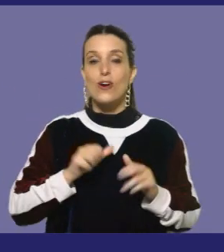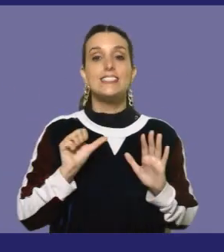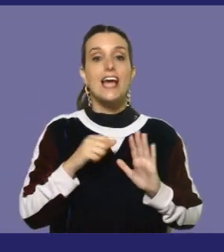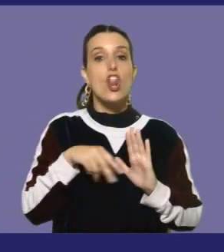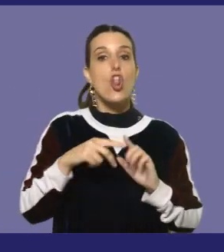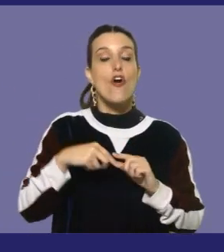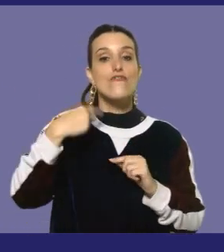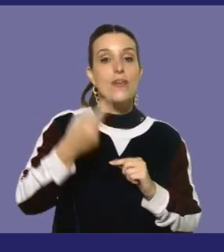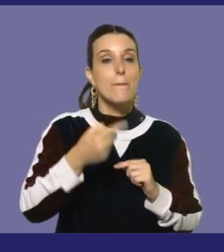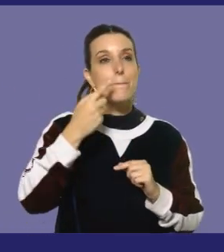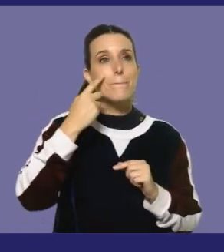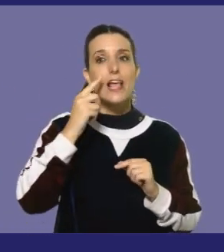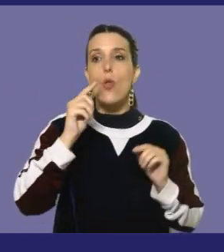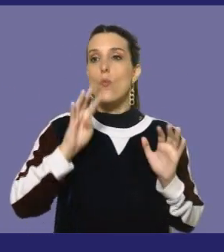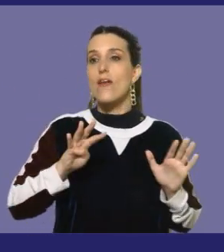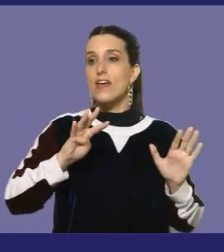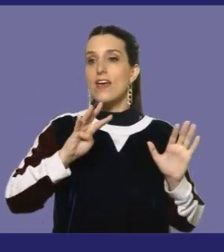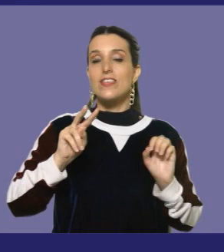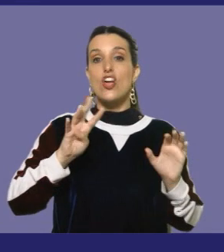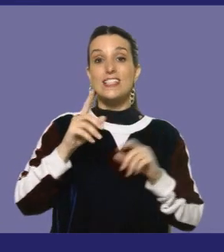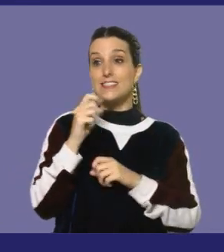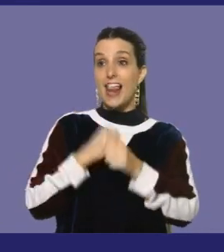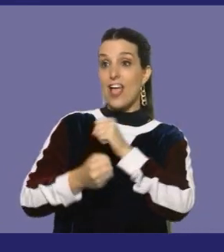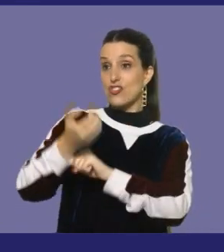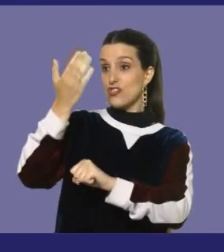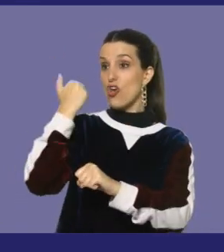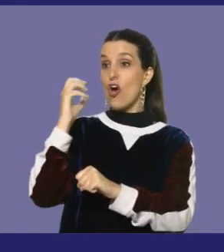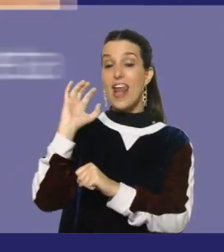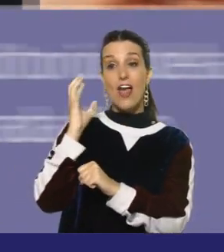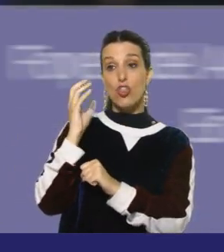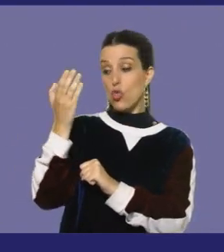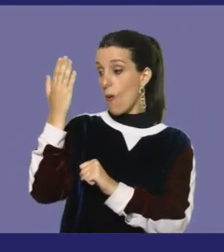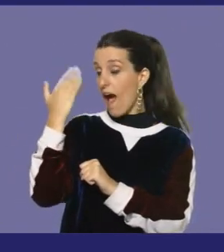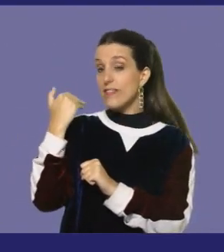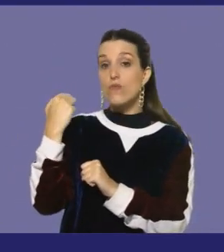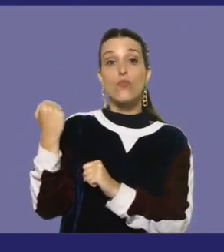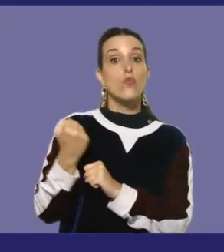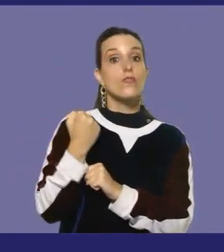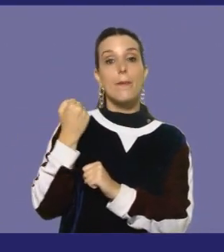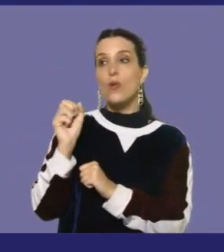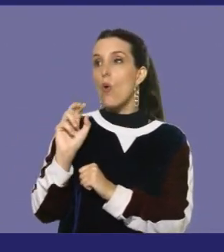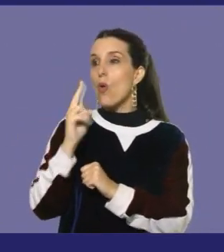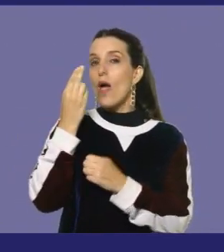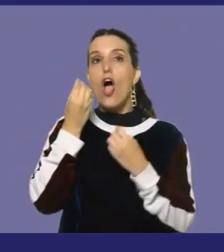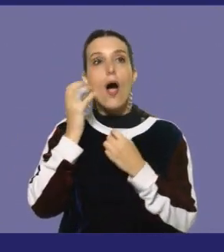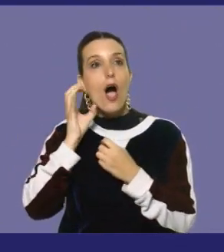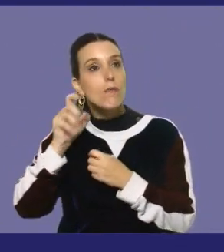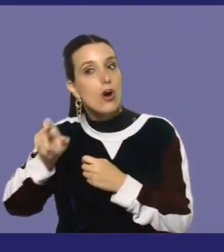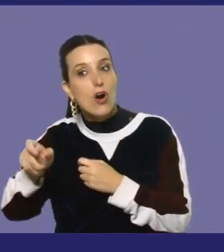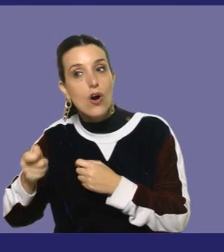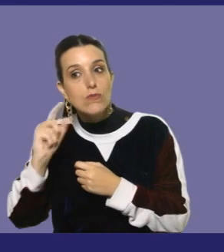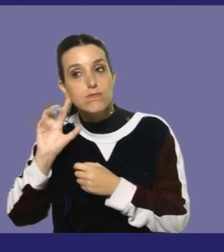de 1922, hace 100 años, la radio pasó a ser parte del uruguayo y de cómo los uruguayos